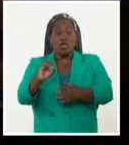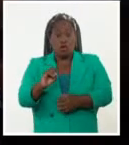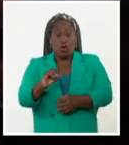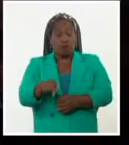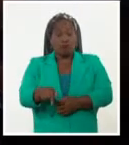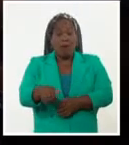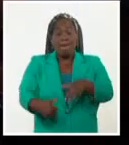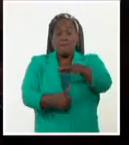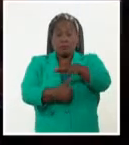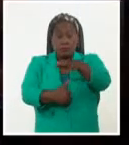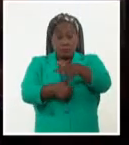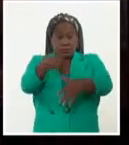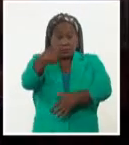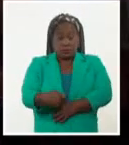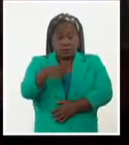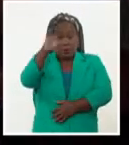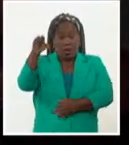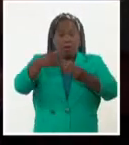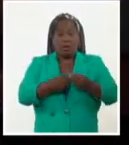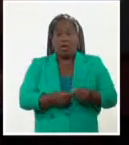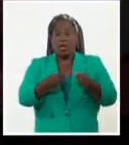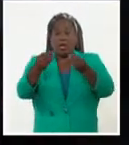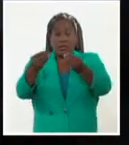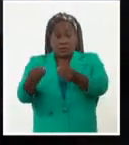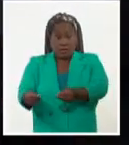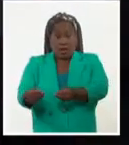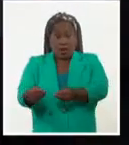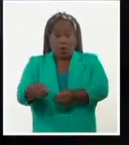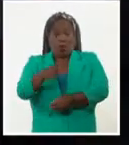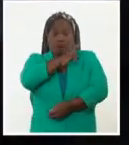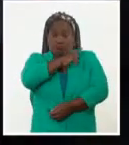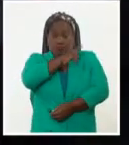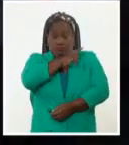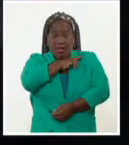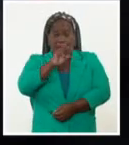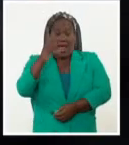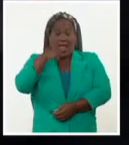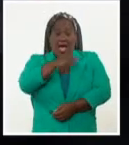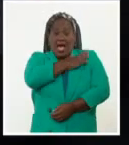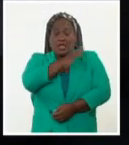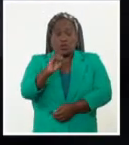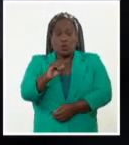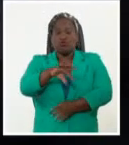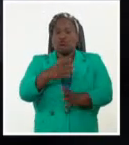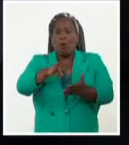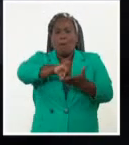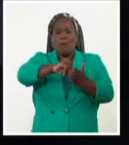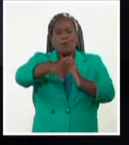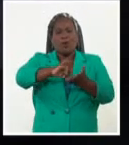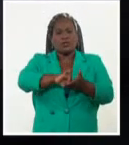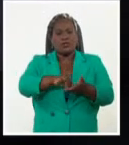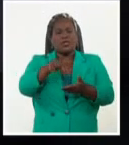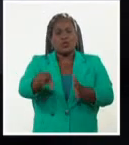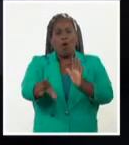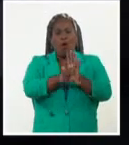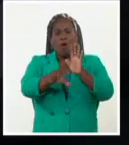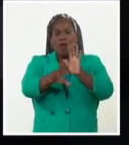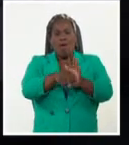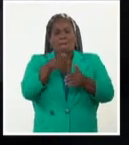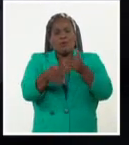Tribunal Supremo Popular, entregó al titular del Parlamento cubano los anteproyectos de leyes de los tribunales militares y del proceso